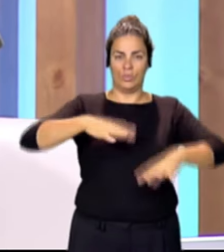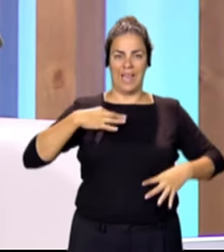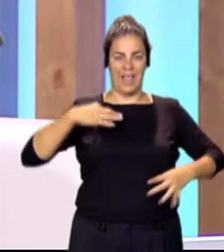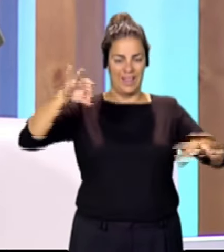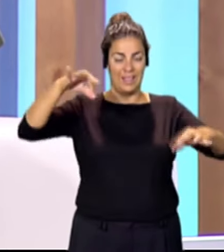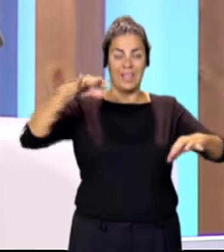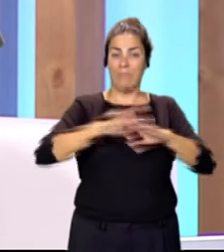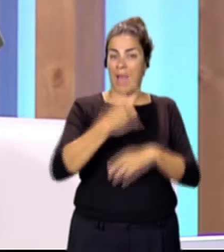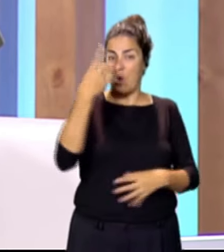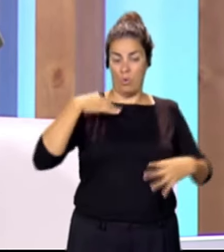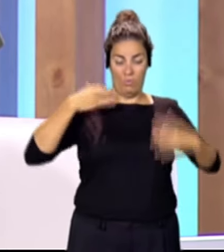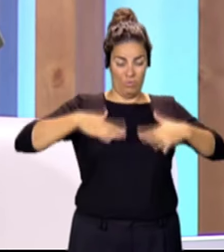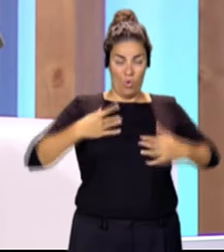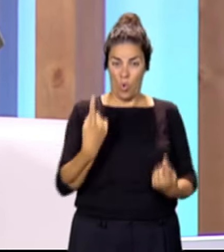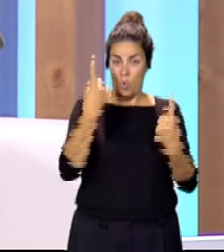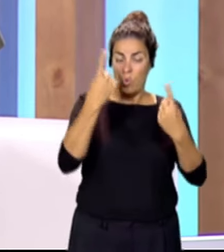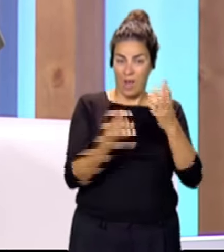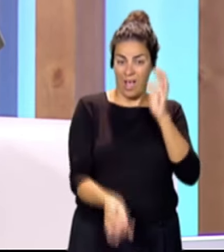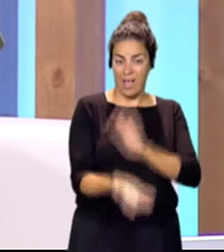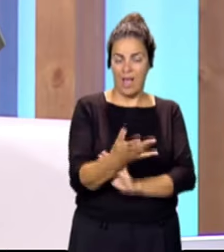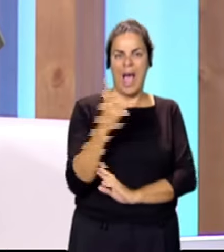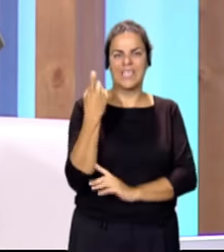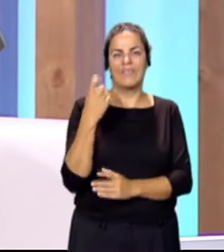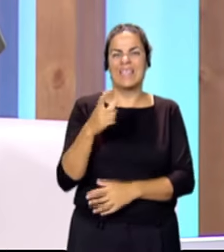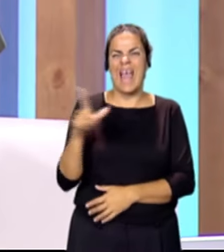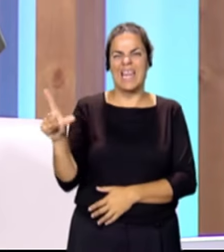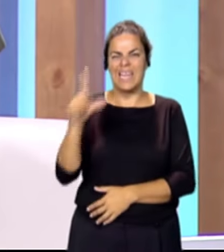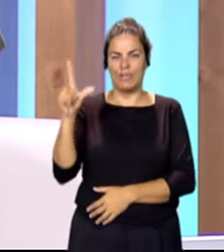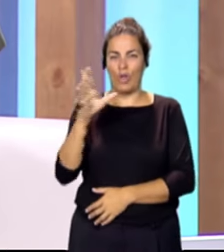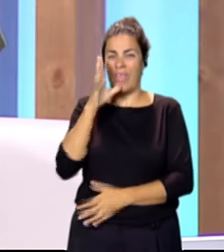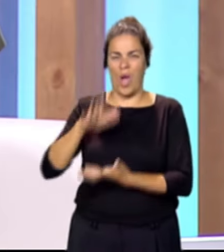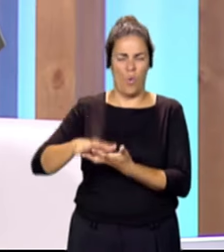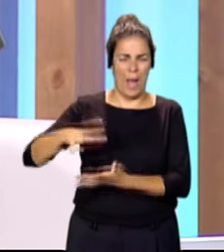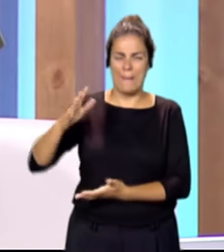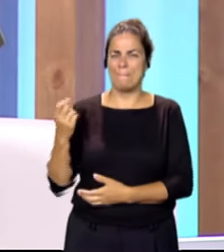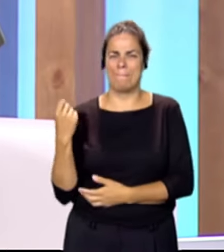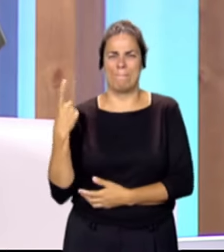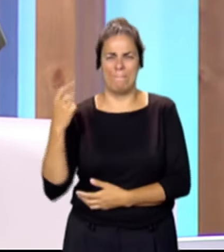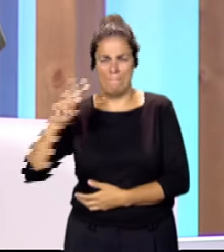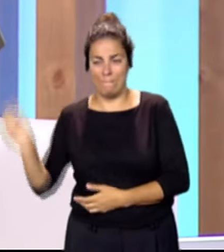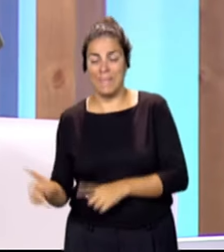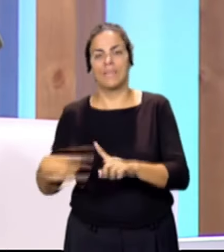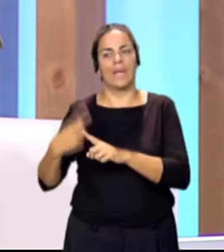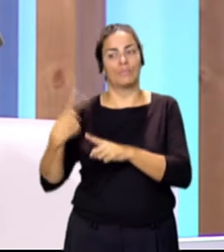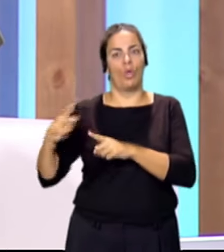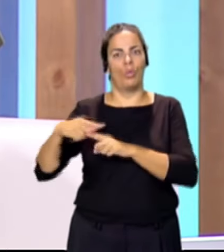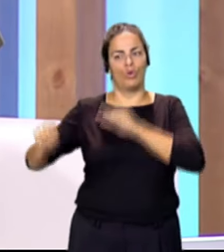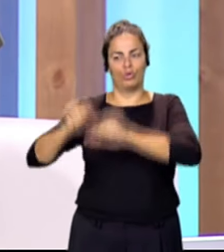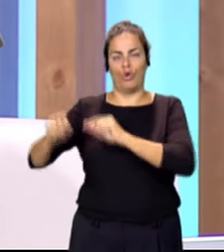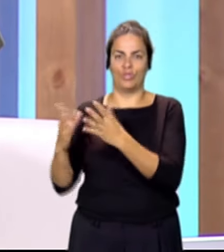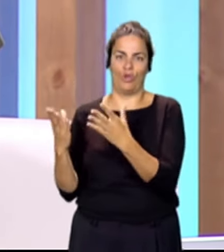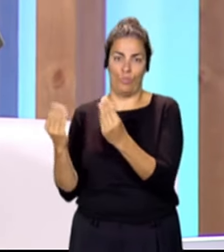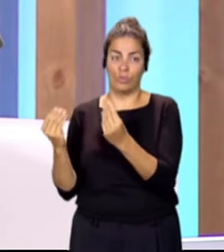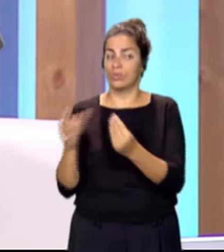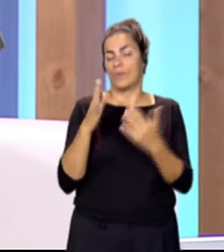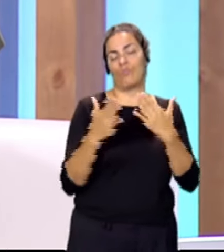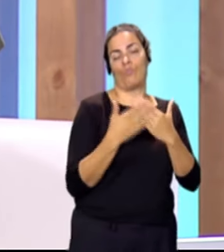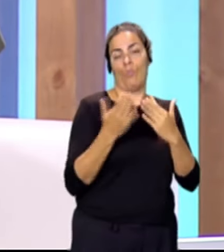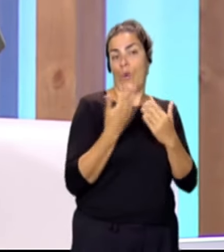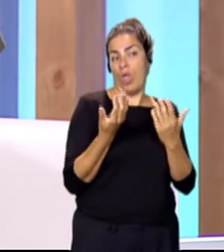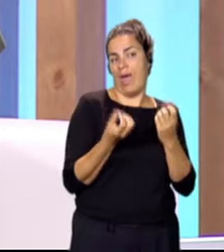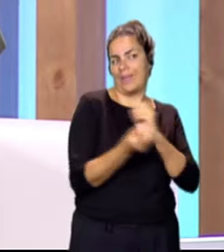prenda hacen falta miles de litros de agua además de grandes cantidades de productos tóxicos una moda rápida a las que estamos acostumbrados